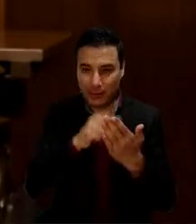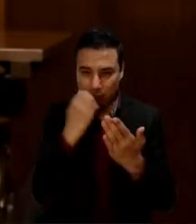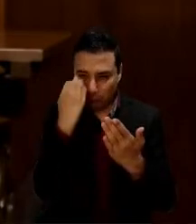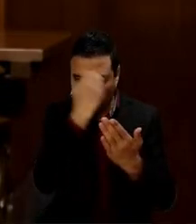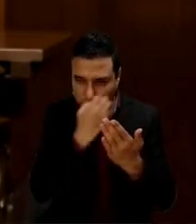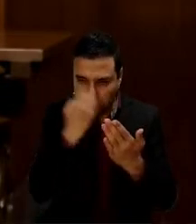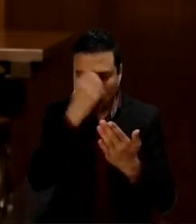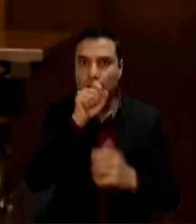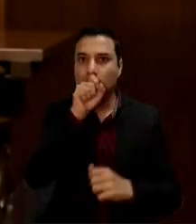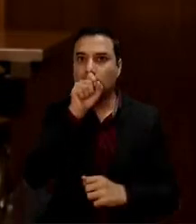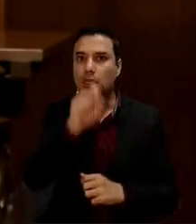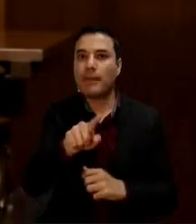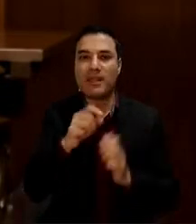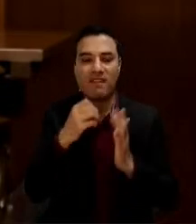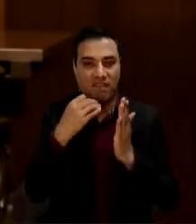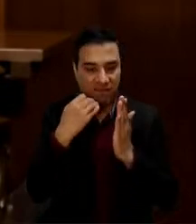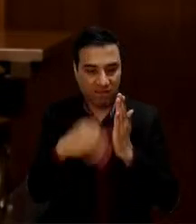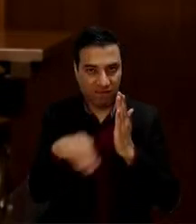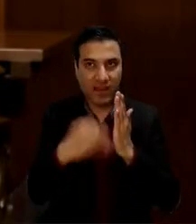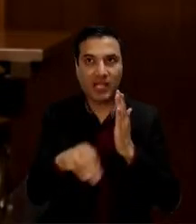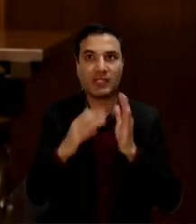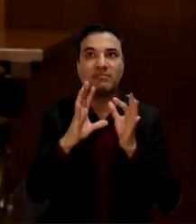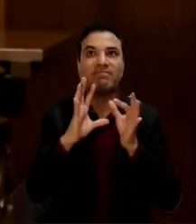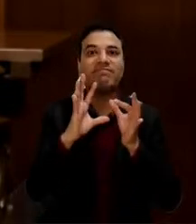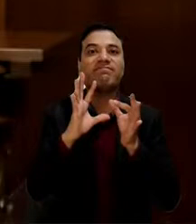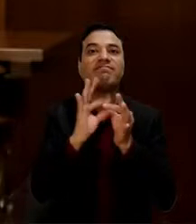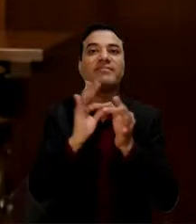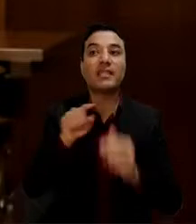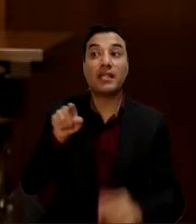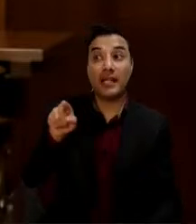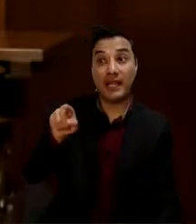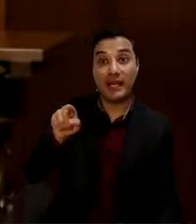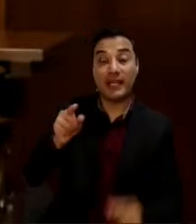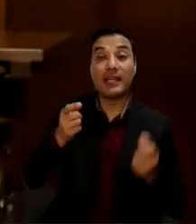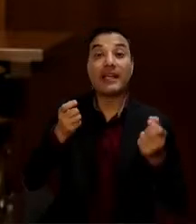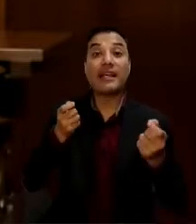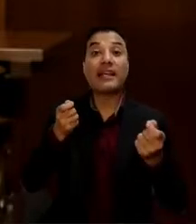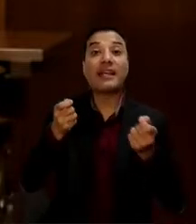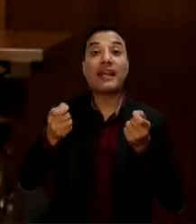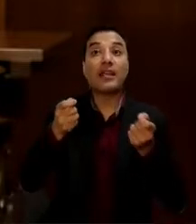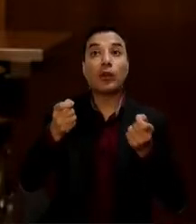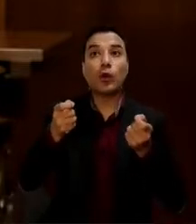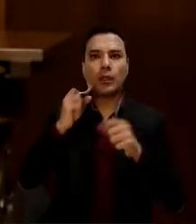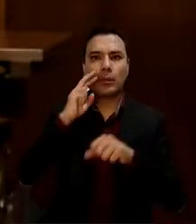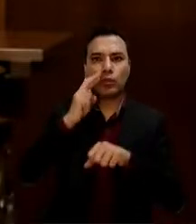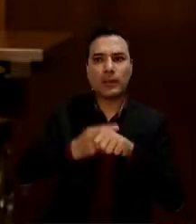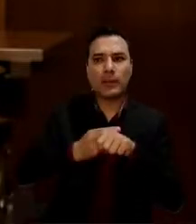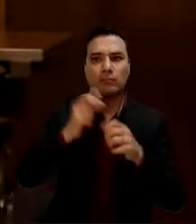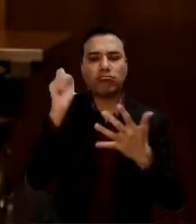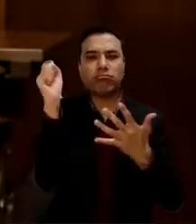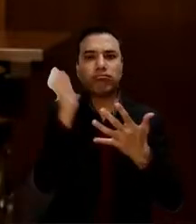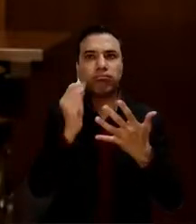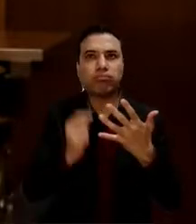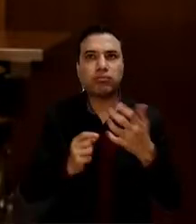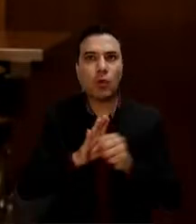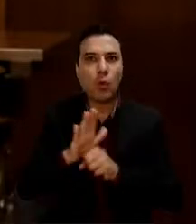se hace mención específica de las facultades de esta misma persona de representación